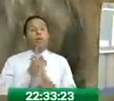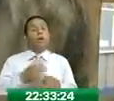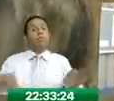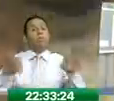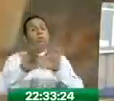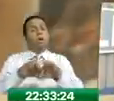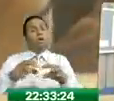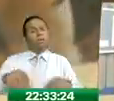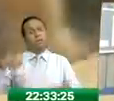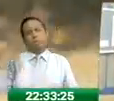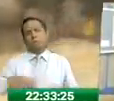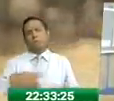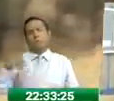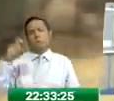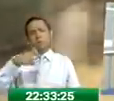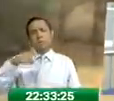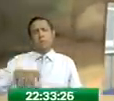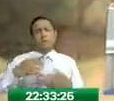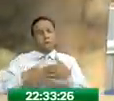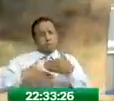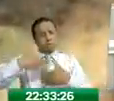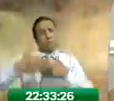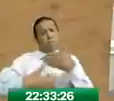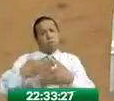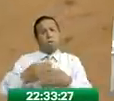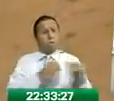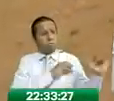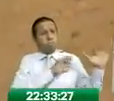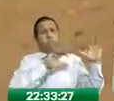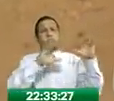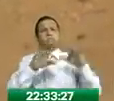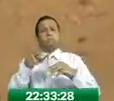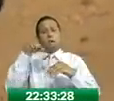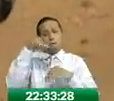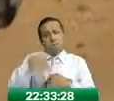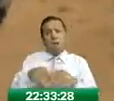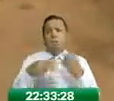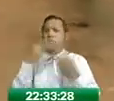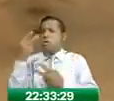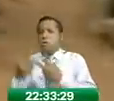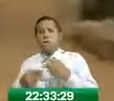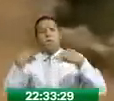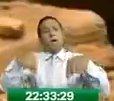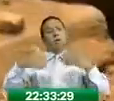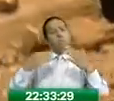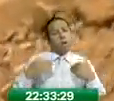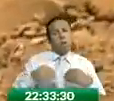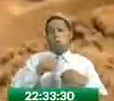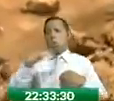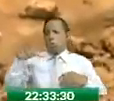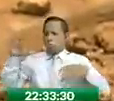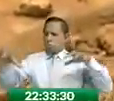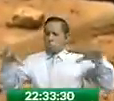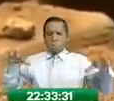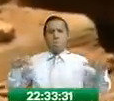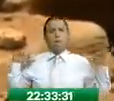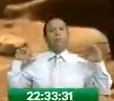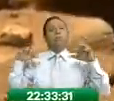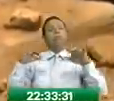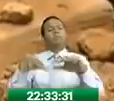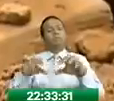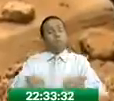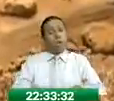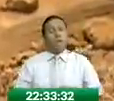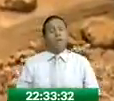ya en los próximos días lleguen visitantes de todas partes, tanto de Guayaquil como de otros cantones. Nosotros justamente de